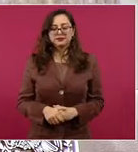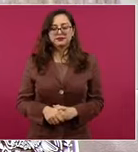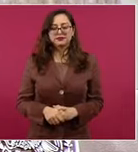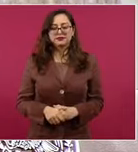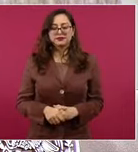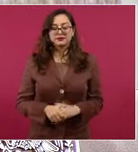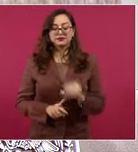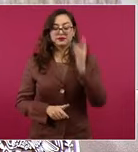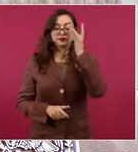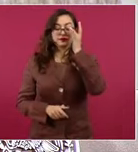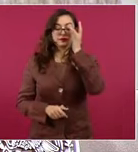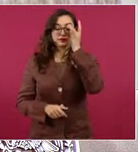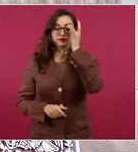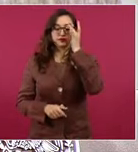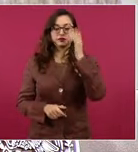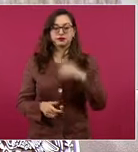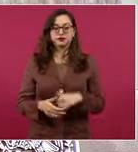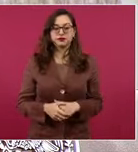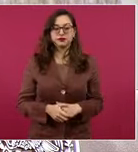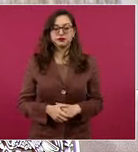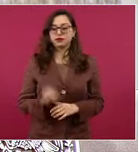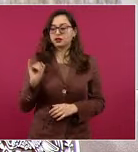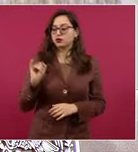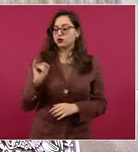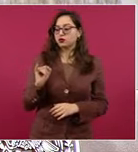El mismo Instituto de Antropología